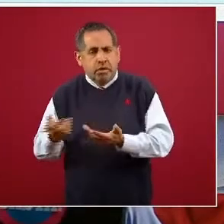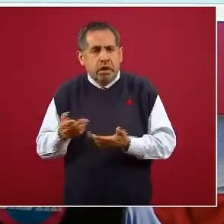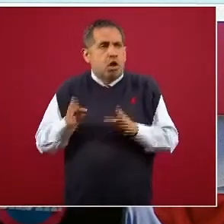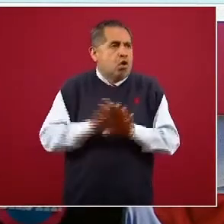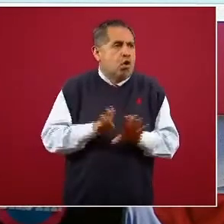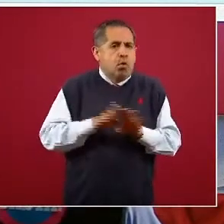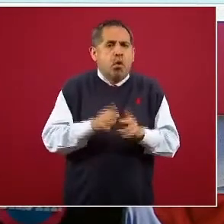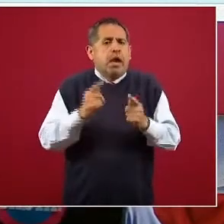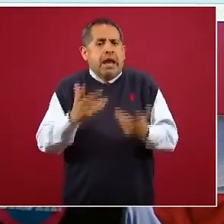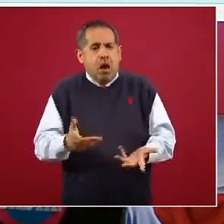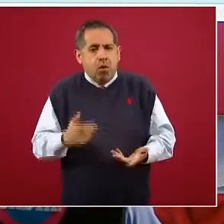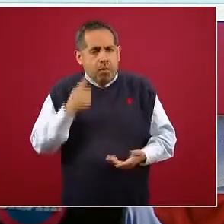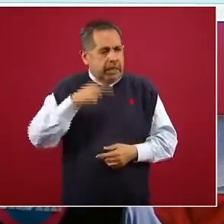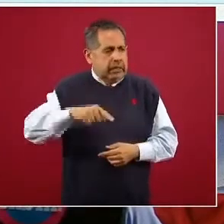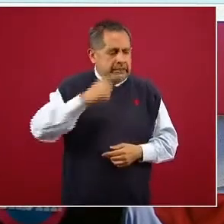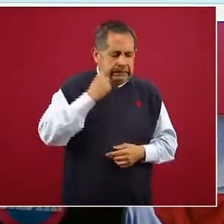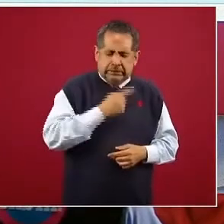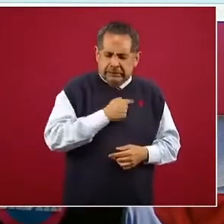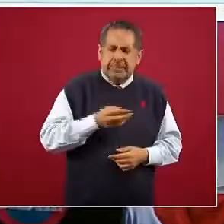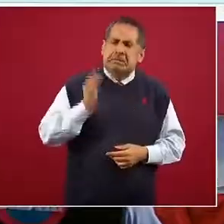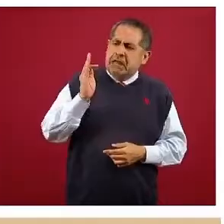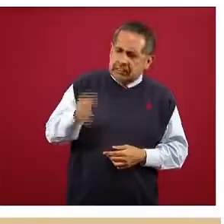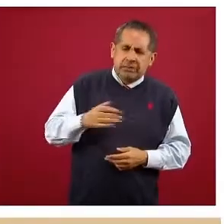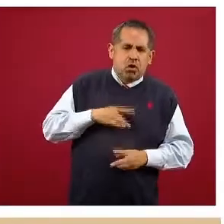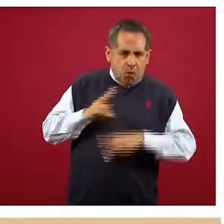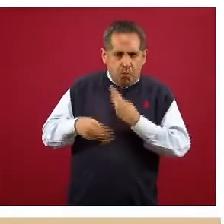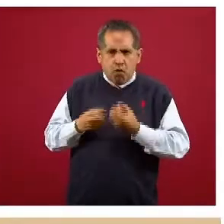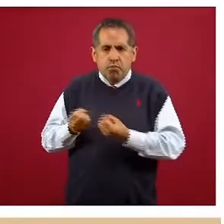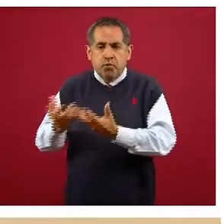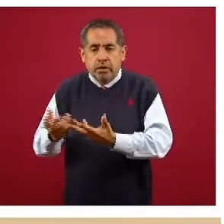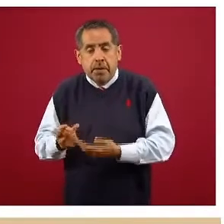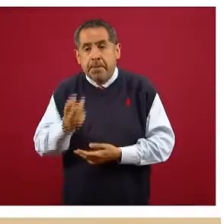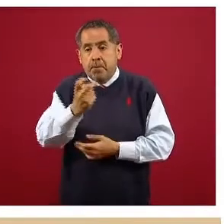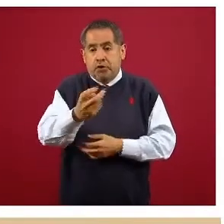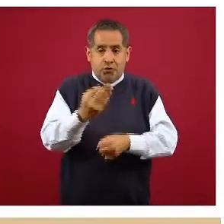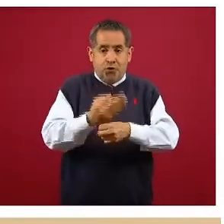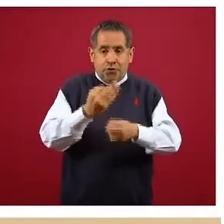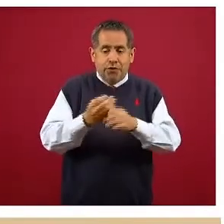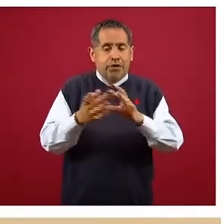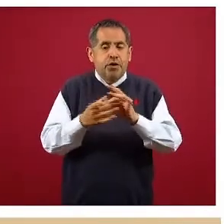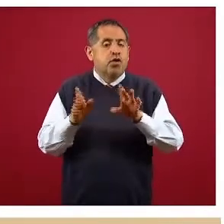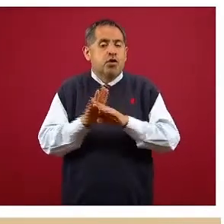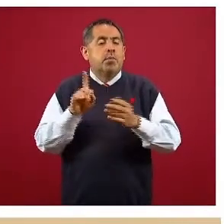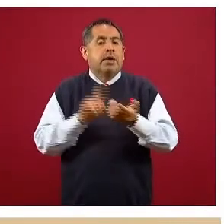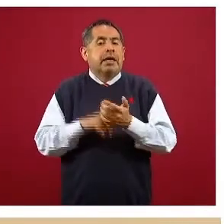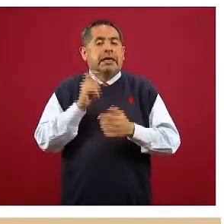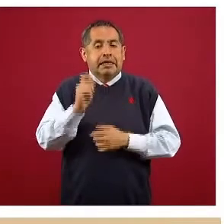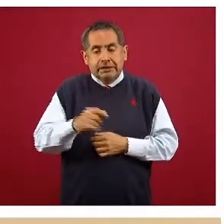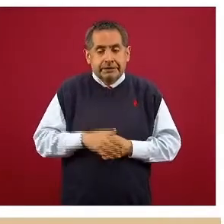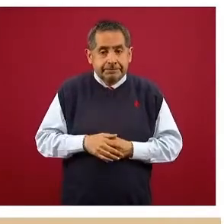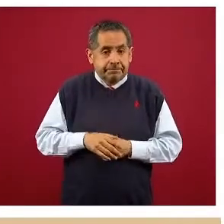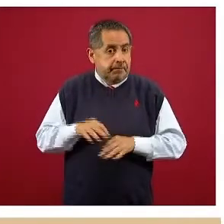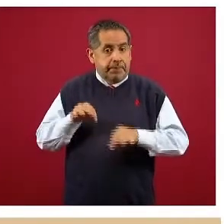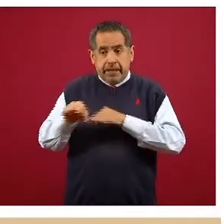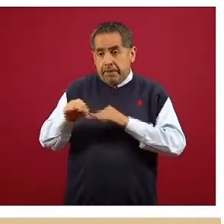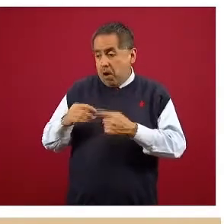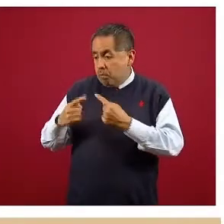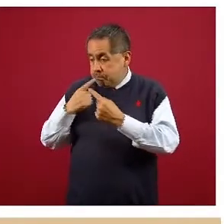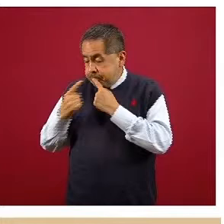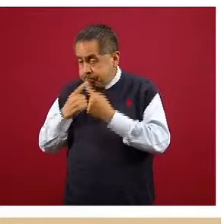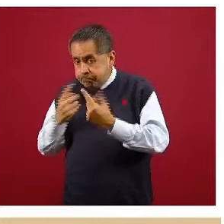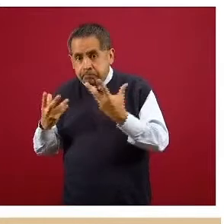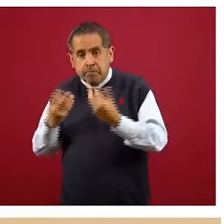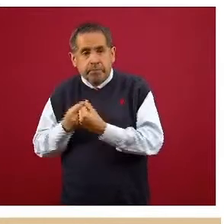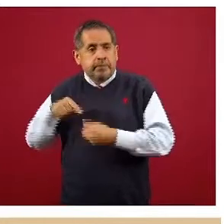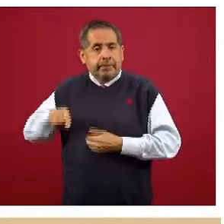donación. Y precisamente la estrategia que presento a continuación es el resultado de un trabajo conjunto